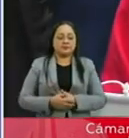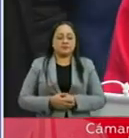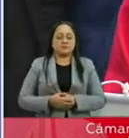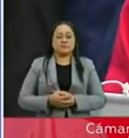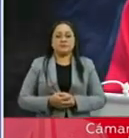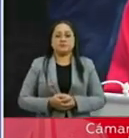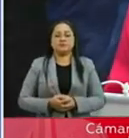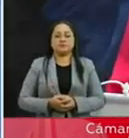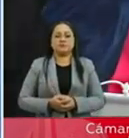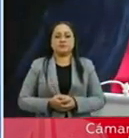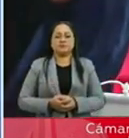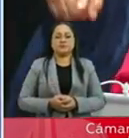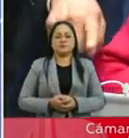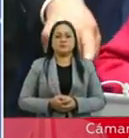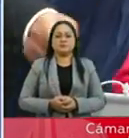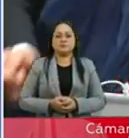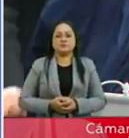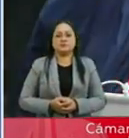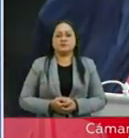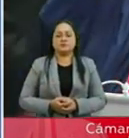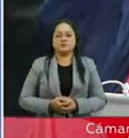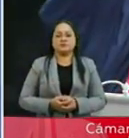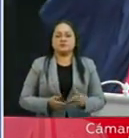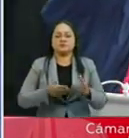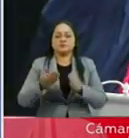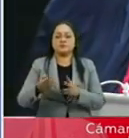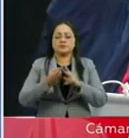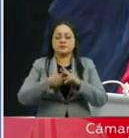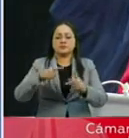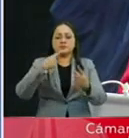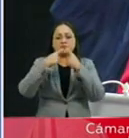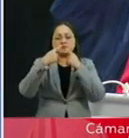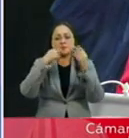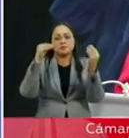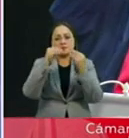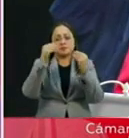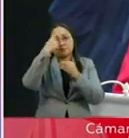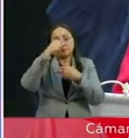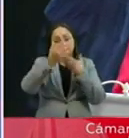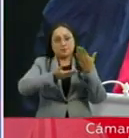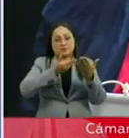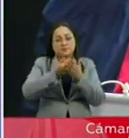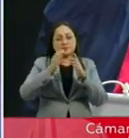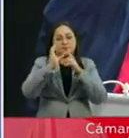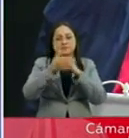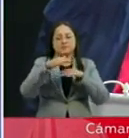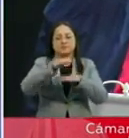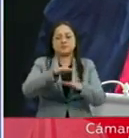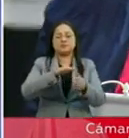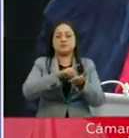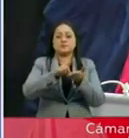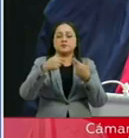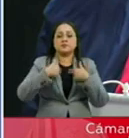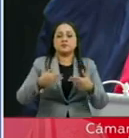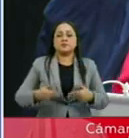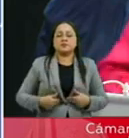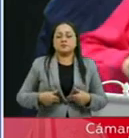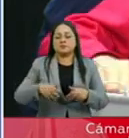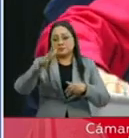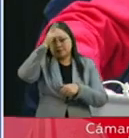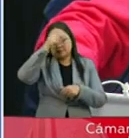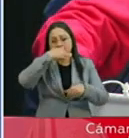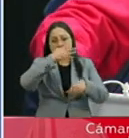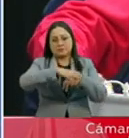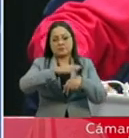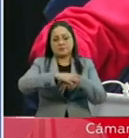cinco recesos Esa esa división esa es más querían que los senadores de morena